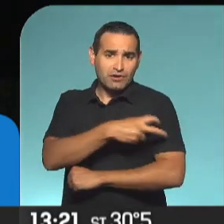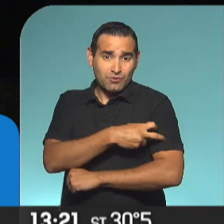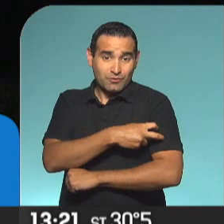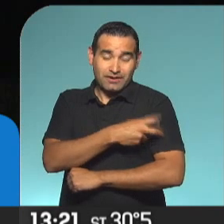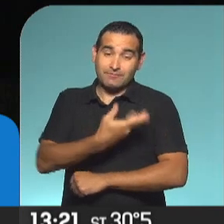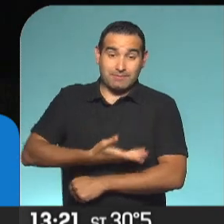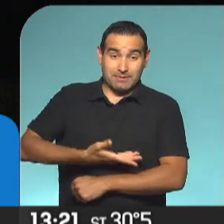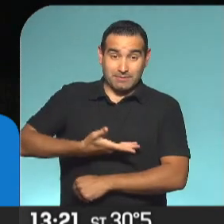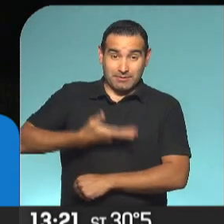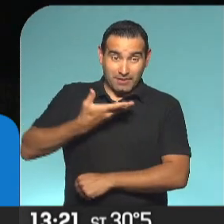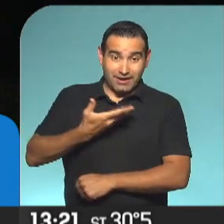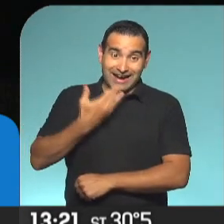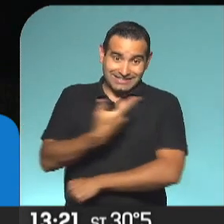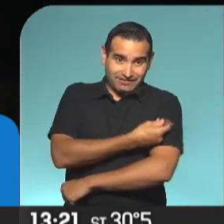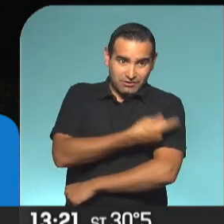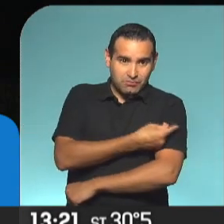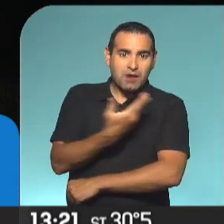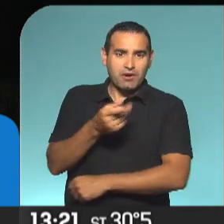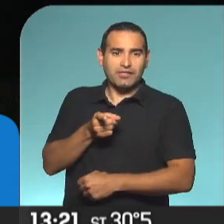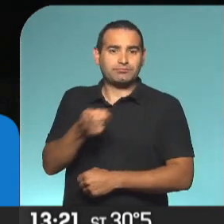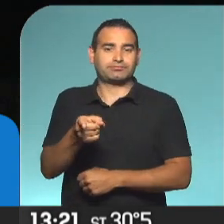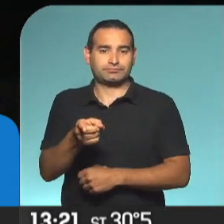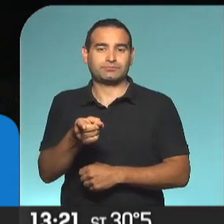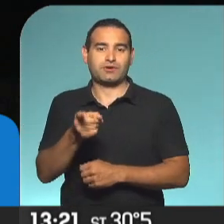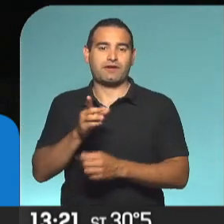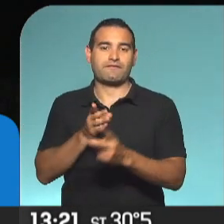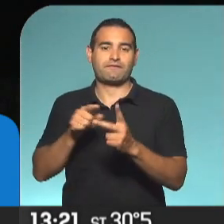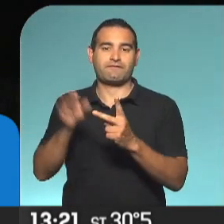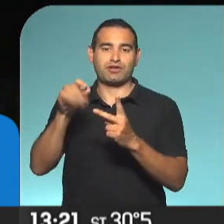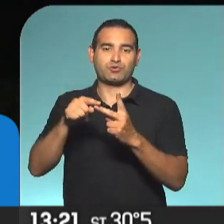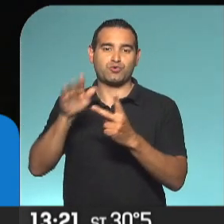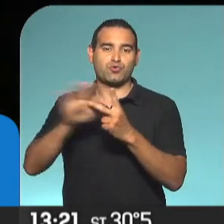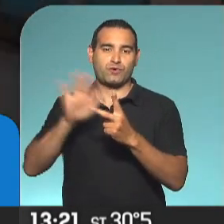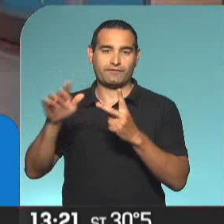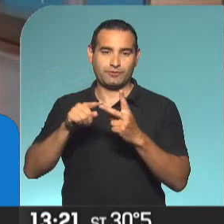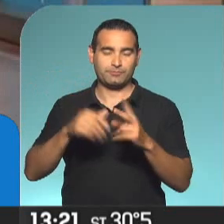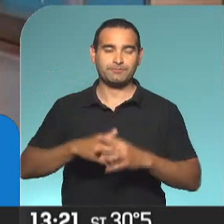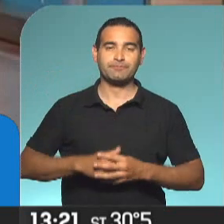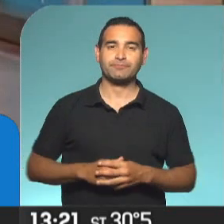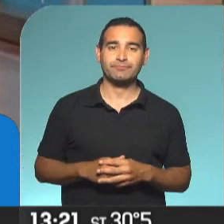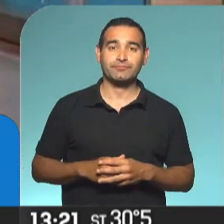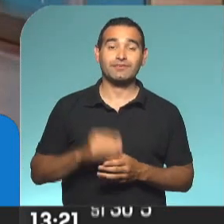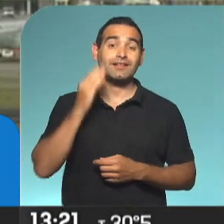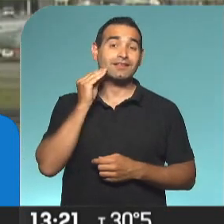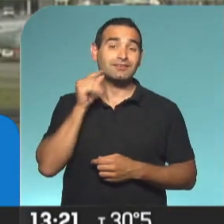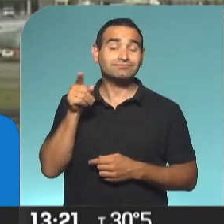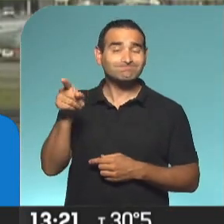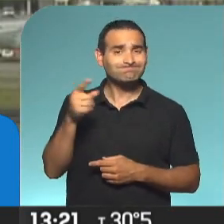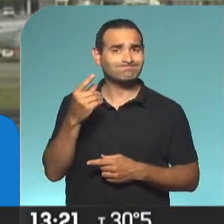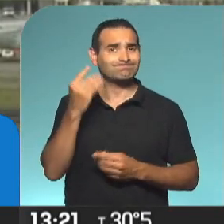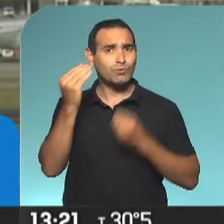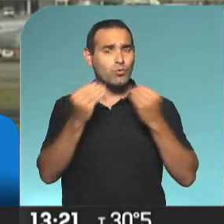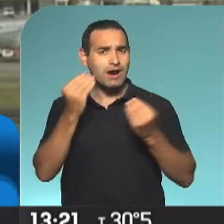this vaccine also can deal with the new virus variants. En el Reino Unido se teme por